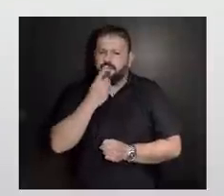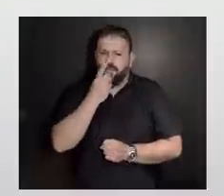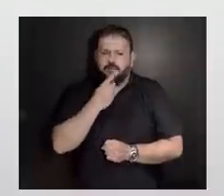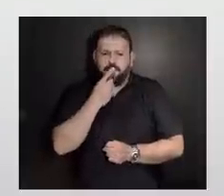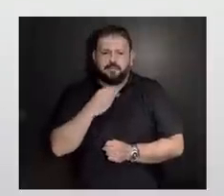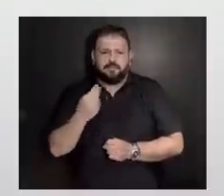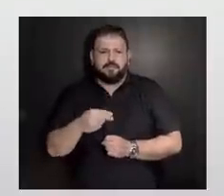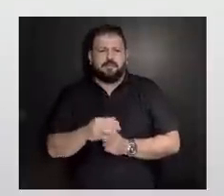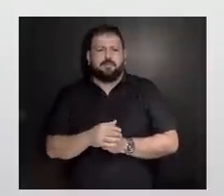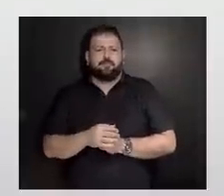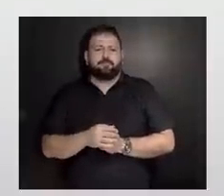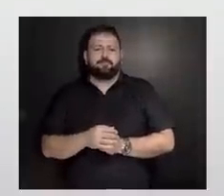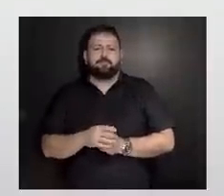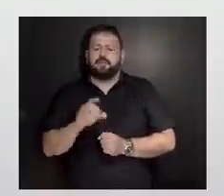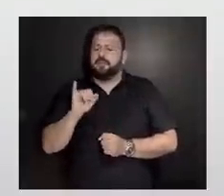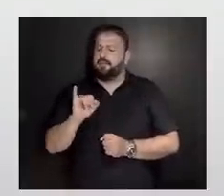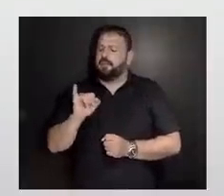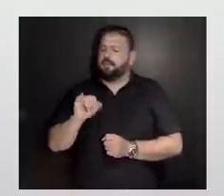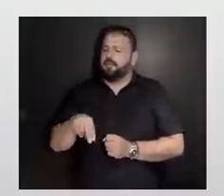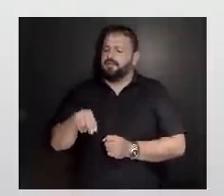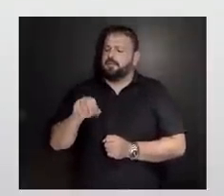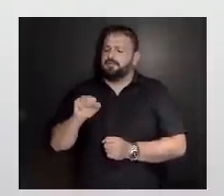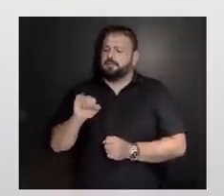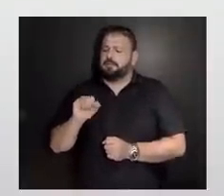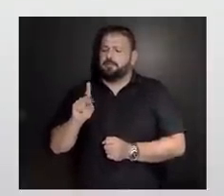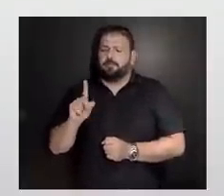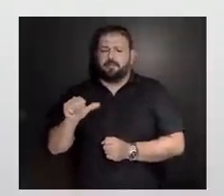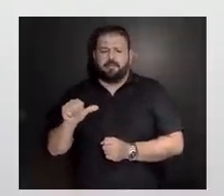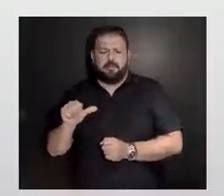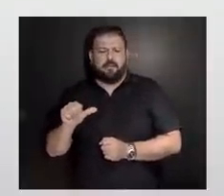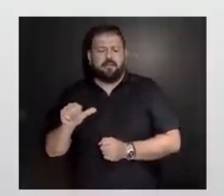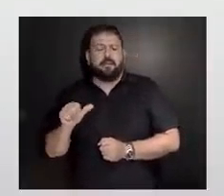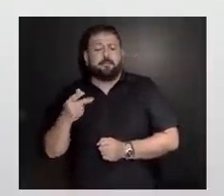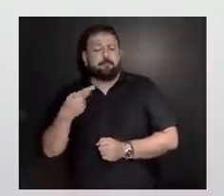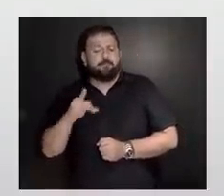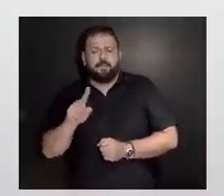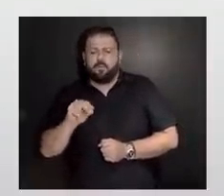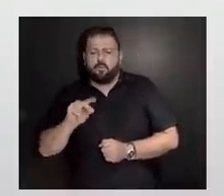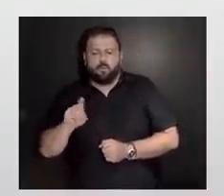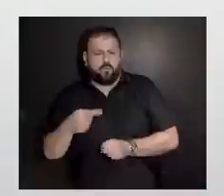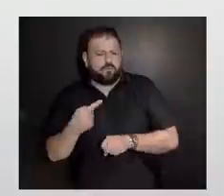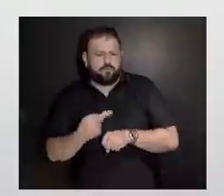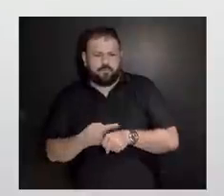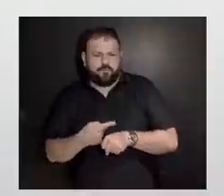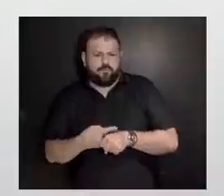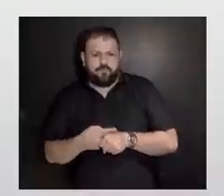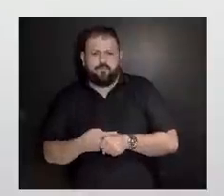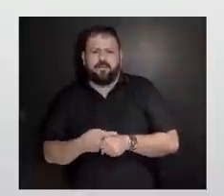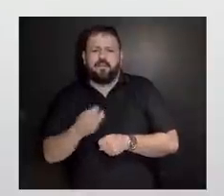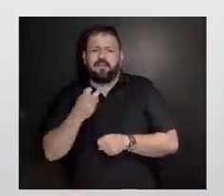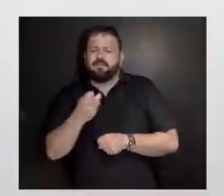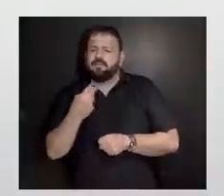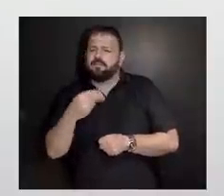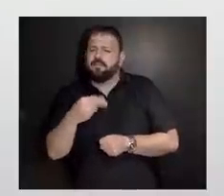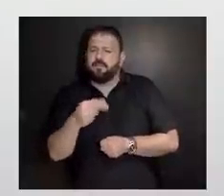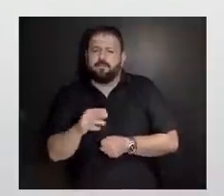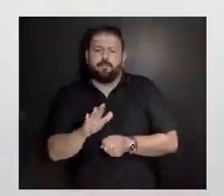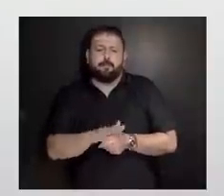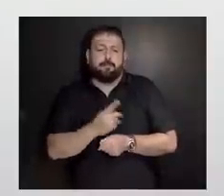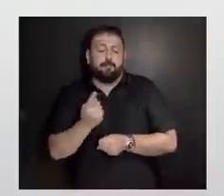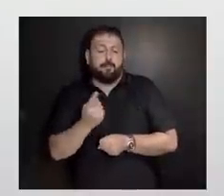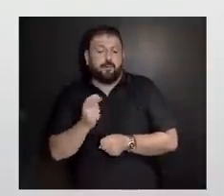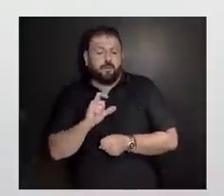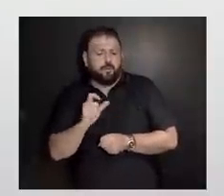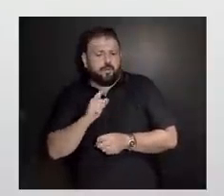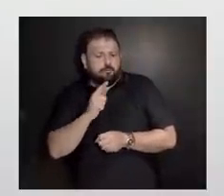insípida. Sin embargo, no es una enfermedad metabólica. Lo que pasa es que se le llama así porque los